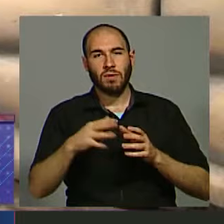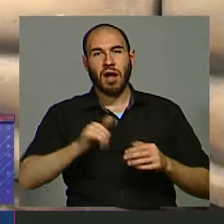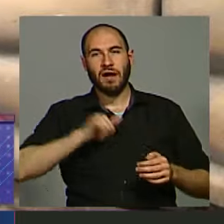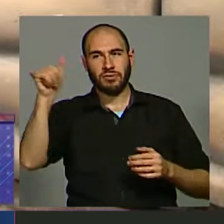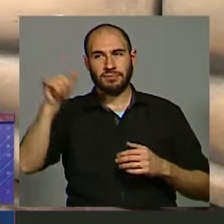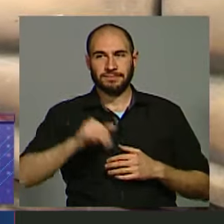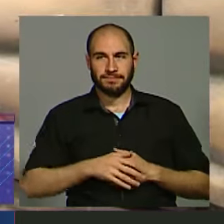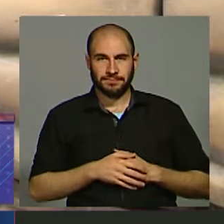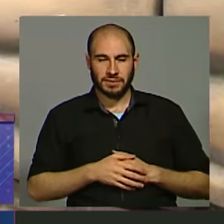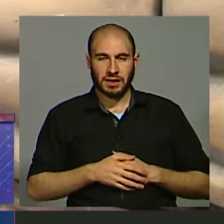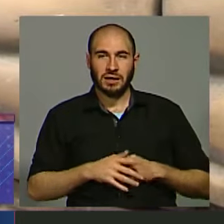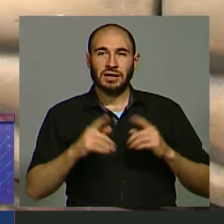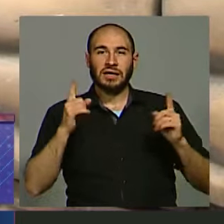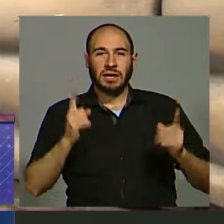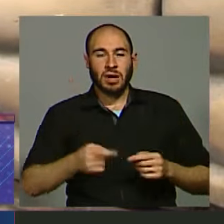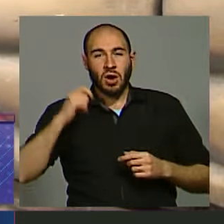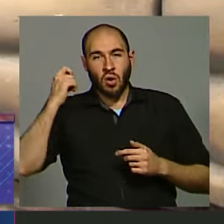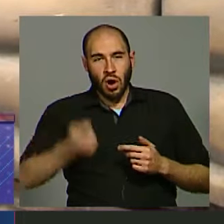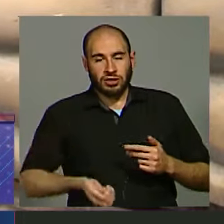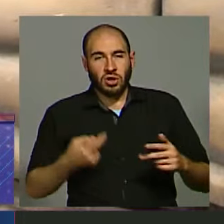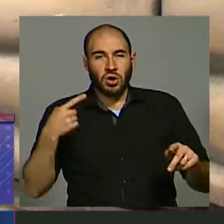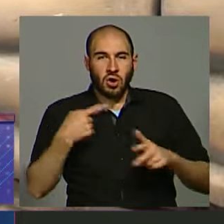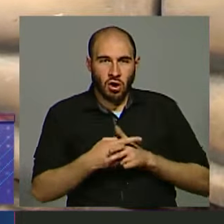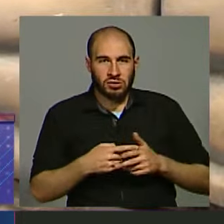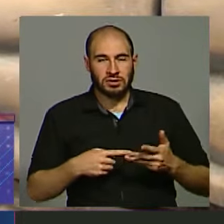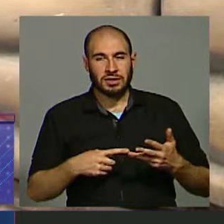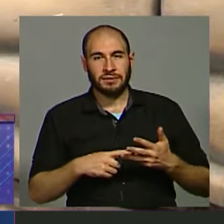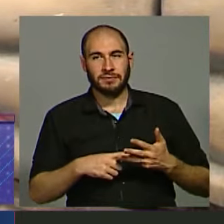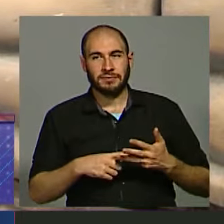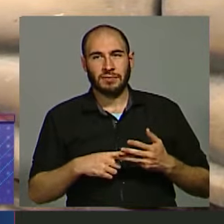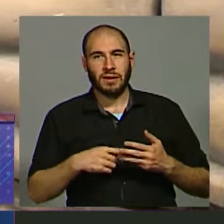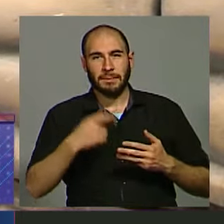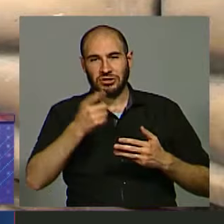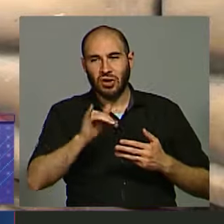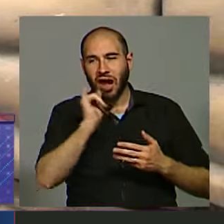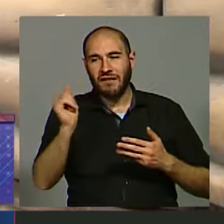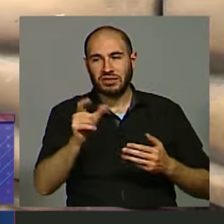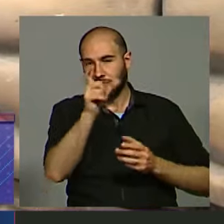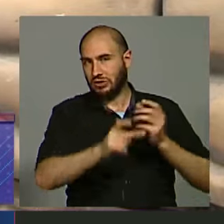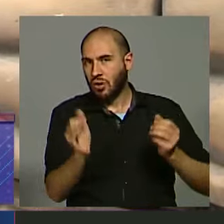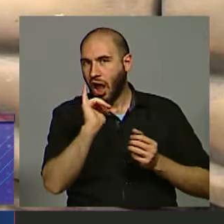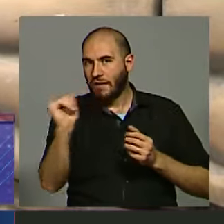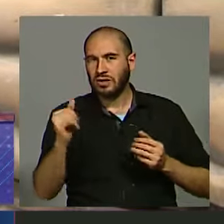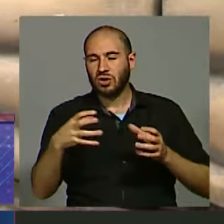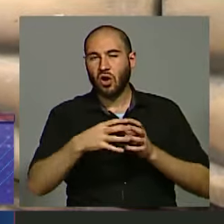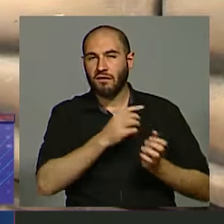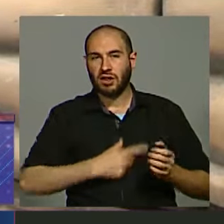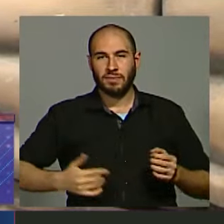Aérea. También hay juicios contra los informantes civiles de la